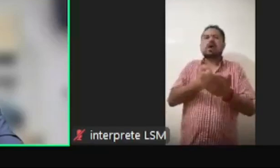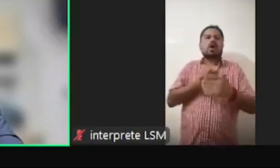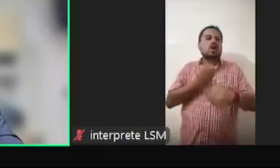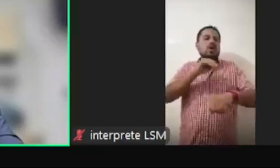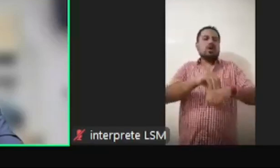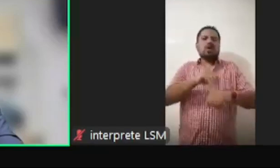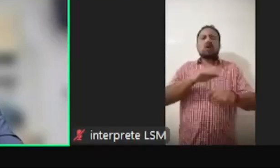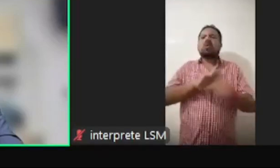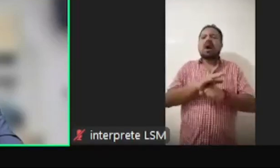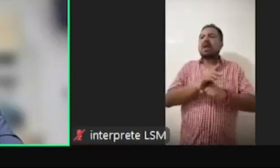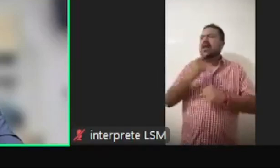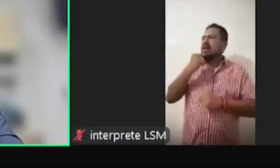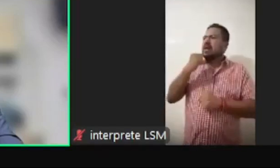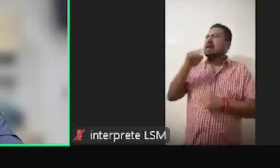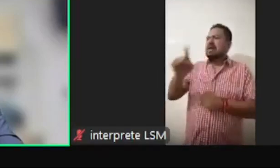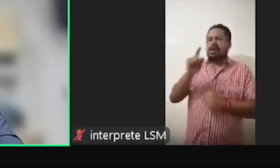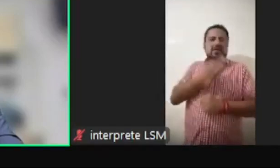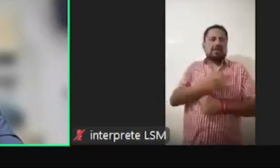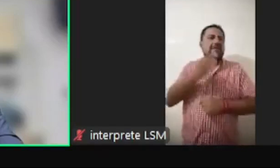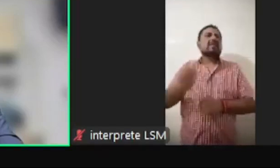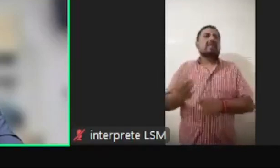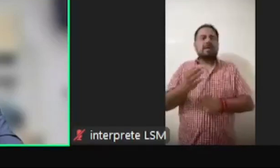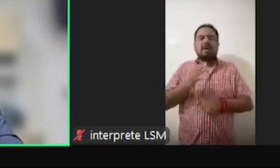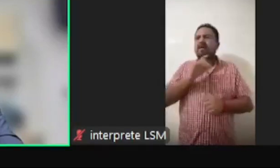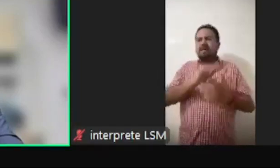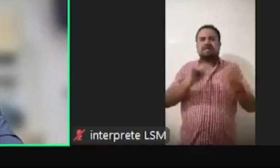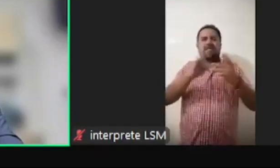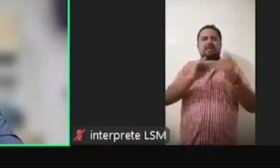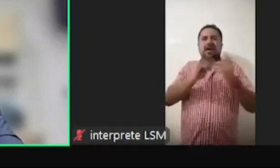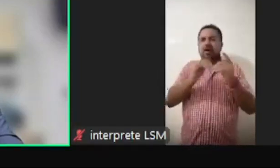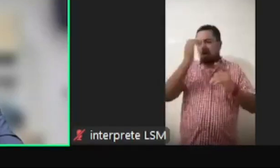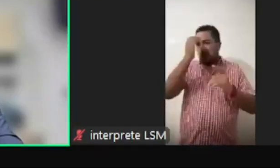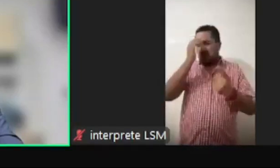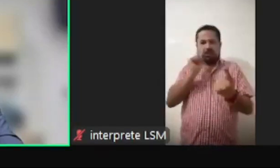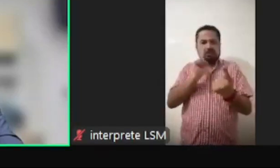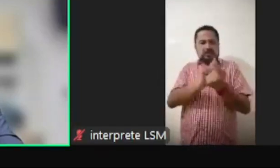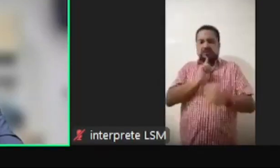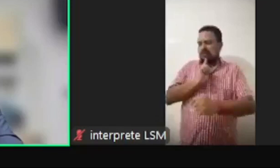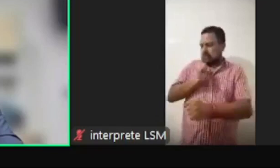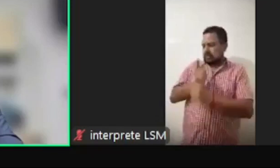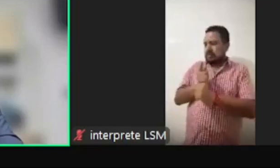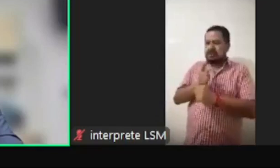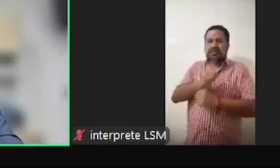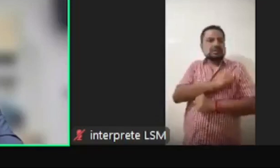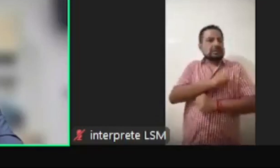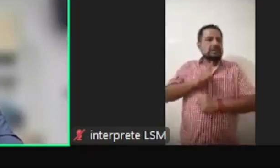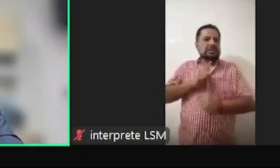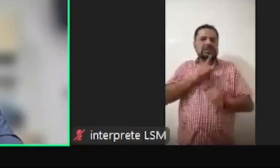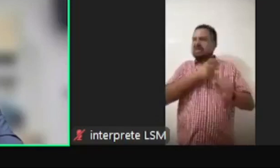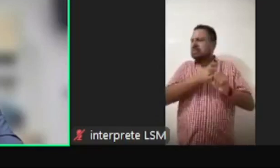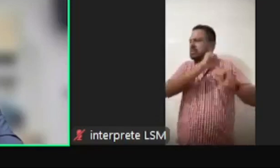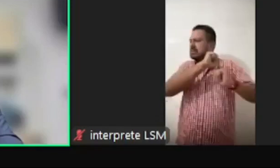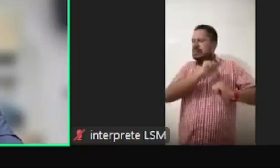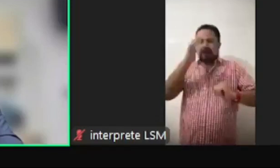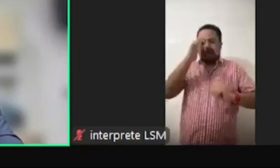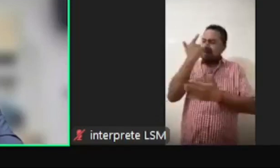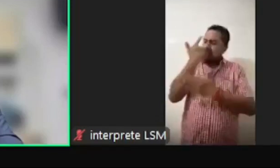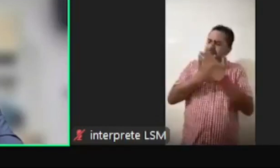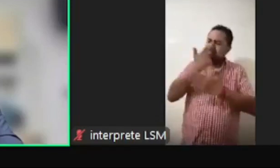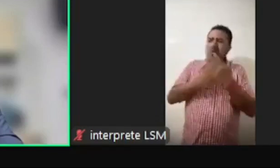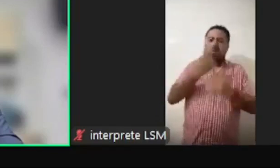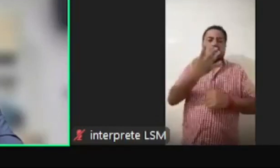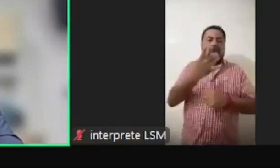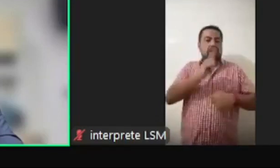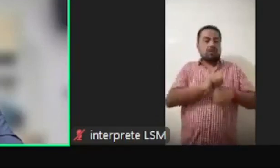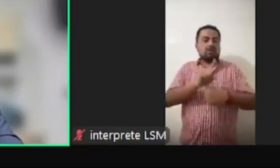interpuesta en tiempo porque es la fecha en que afirma conoció el acto impugnado, la que debió servir de base para computar el plazo de 4 días para su